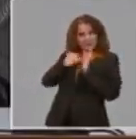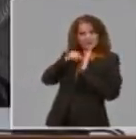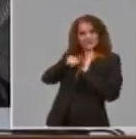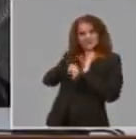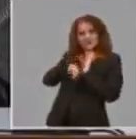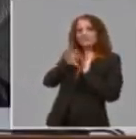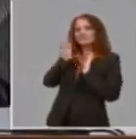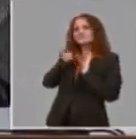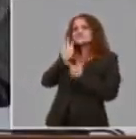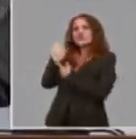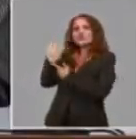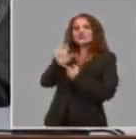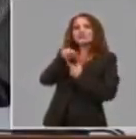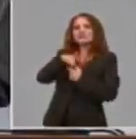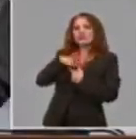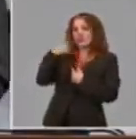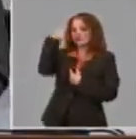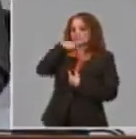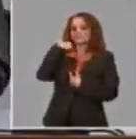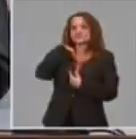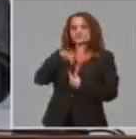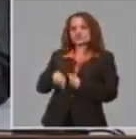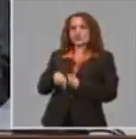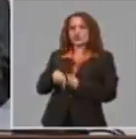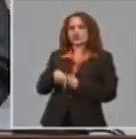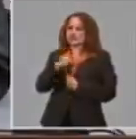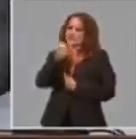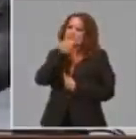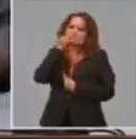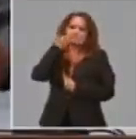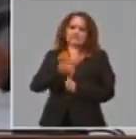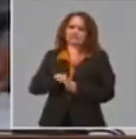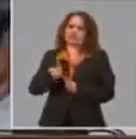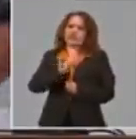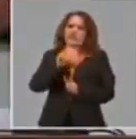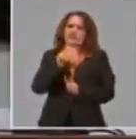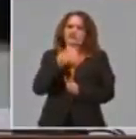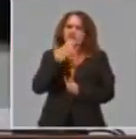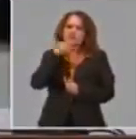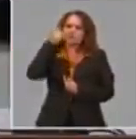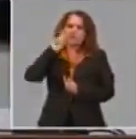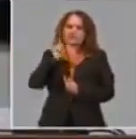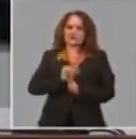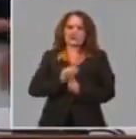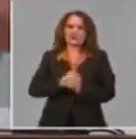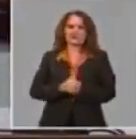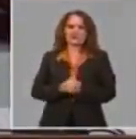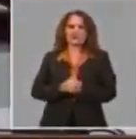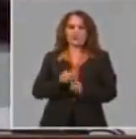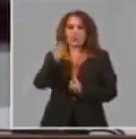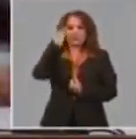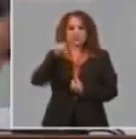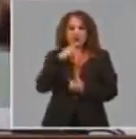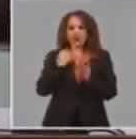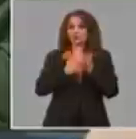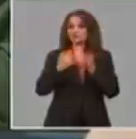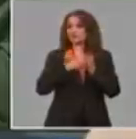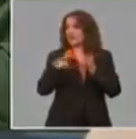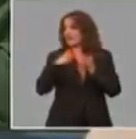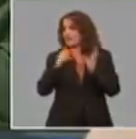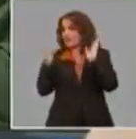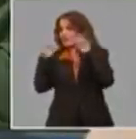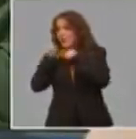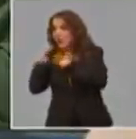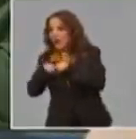cuál es su catadura moral porque alguien que justifique que sin faltan cosas hay que robar hay